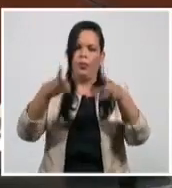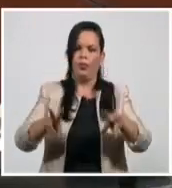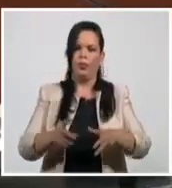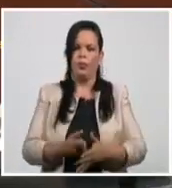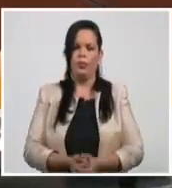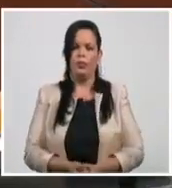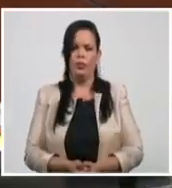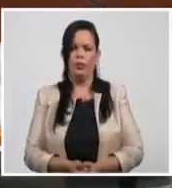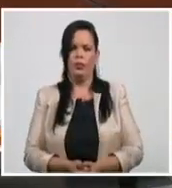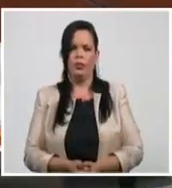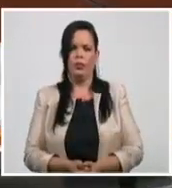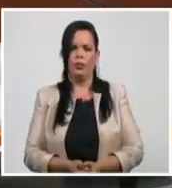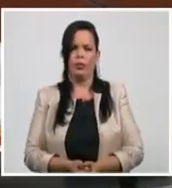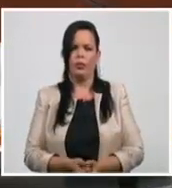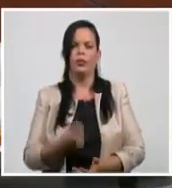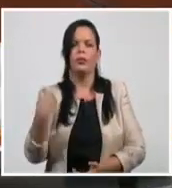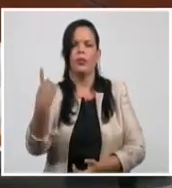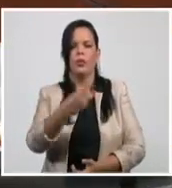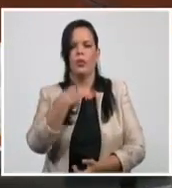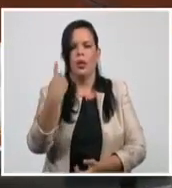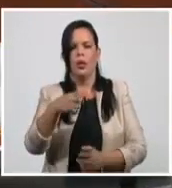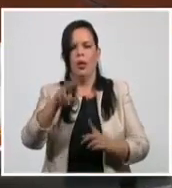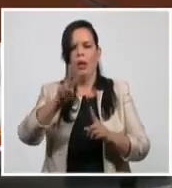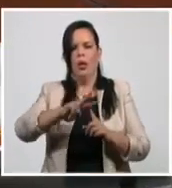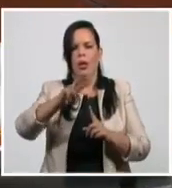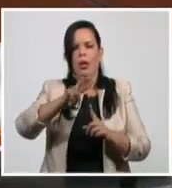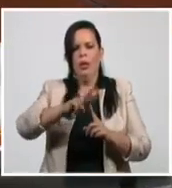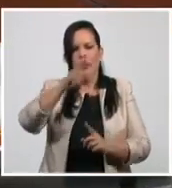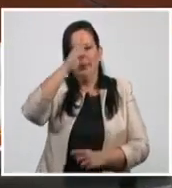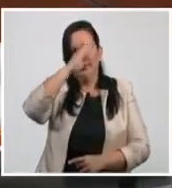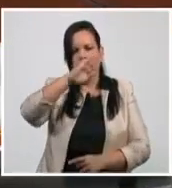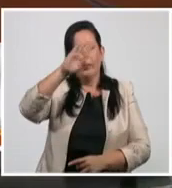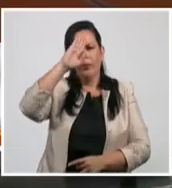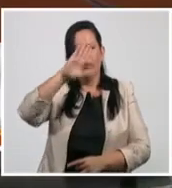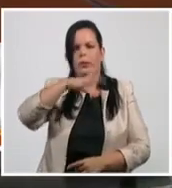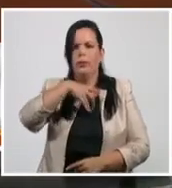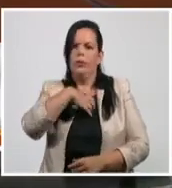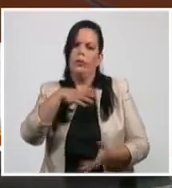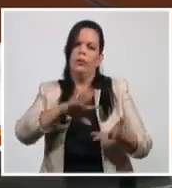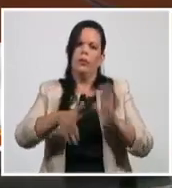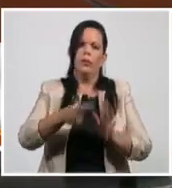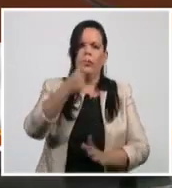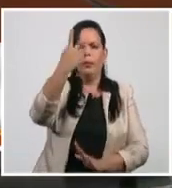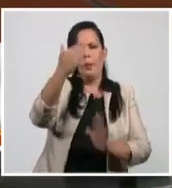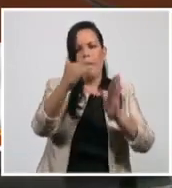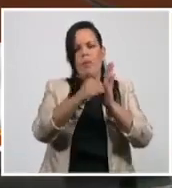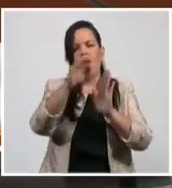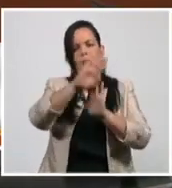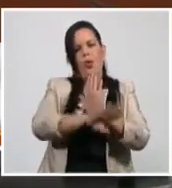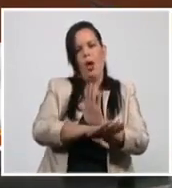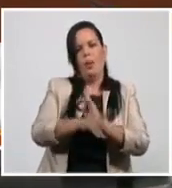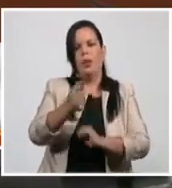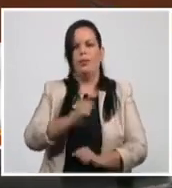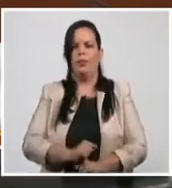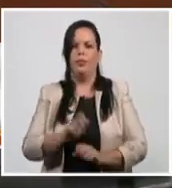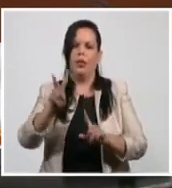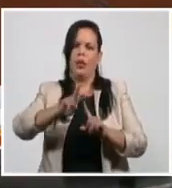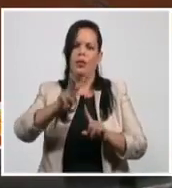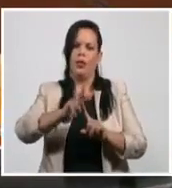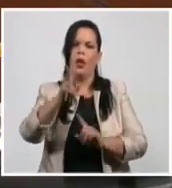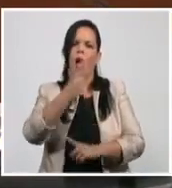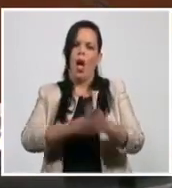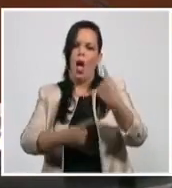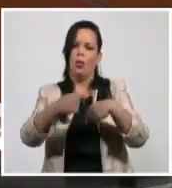cubana tenemos como promedio unos 1000 programas. La mitad de ellos se producen y se transmiten en los canales